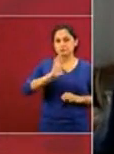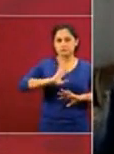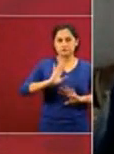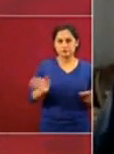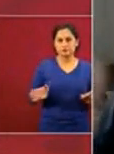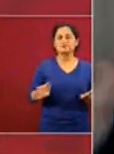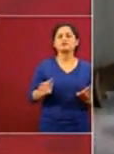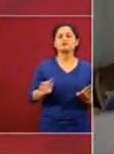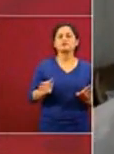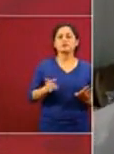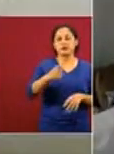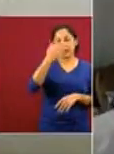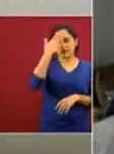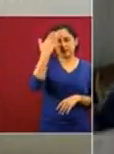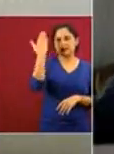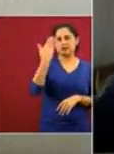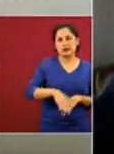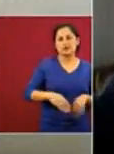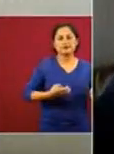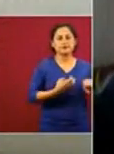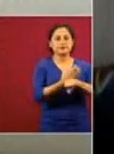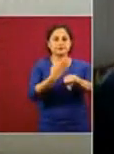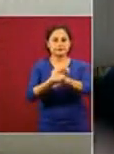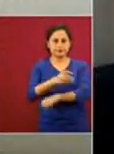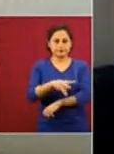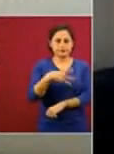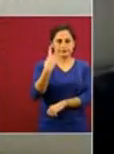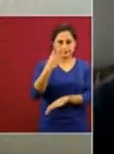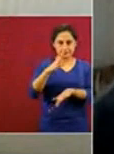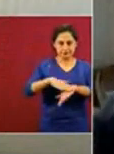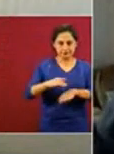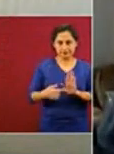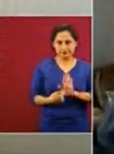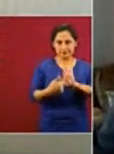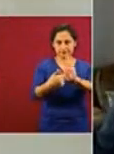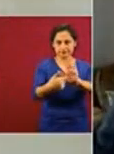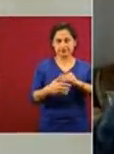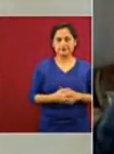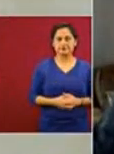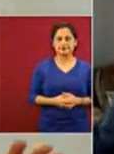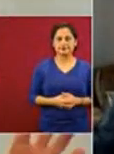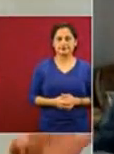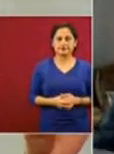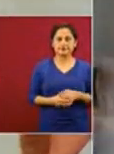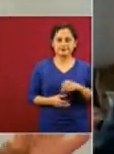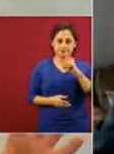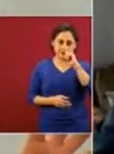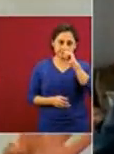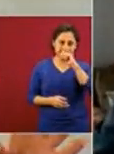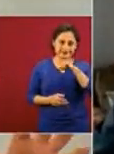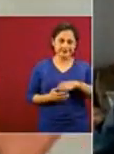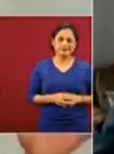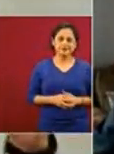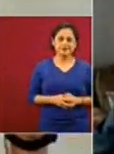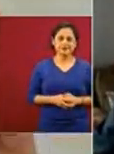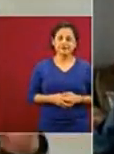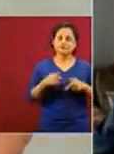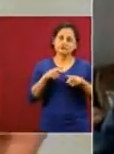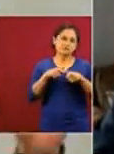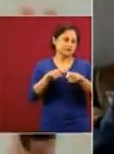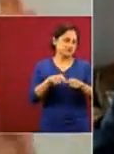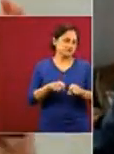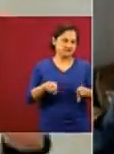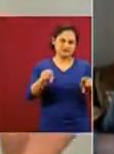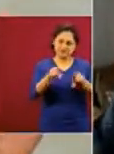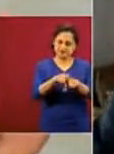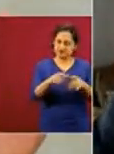que vamos mejor, y al día siguiente decir, estamos en el peor momento de la pandemia. Pues, estos mensajes contradictorios hacen que la